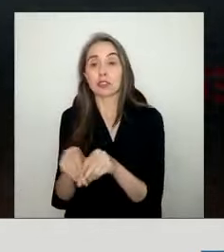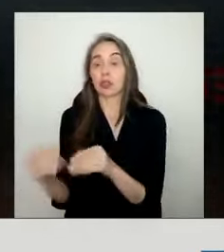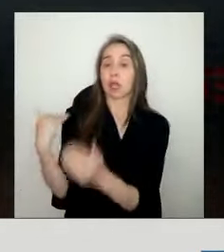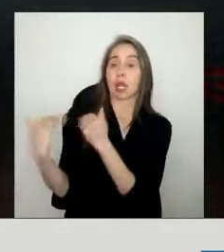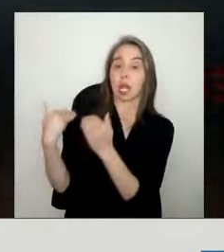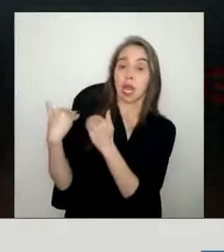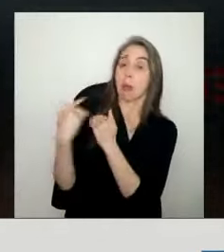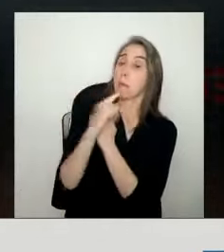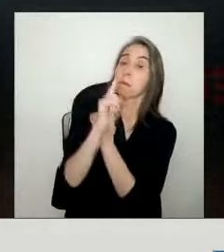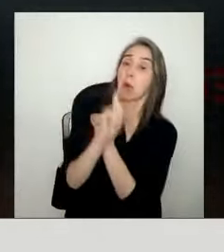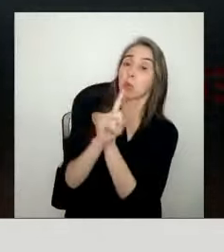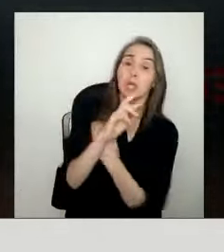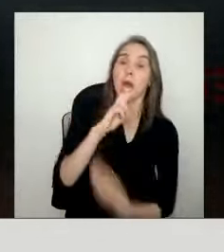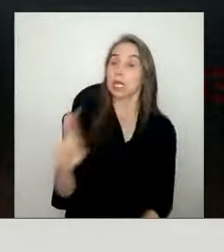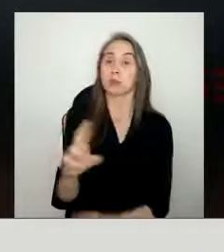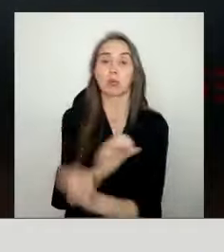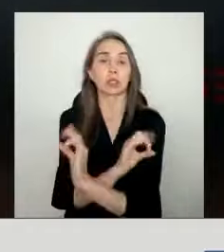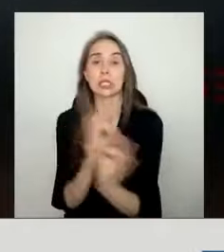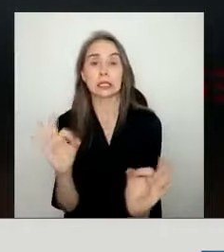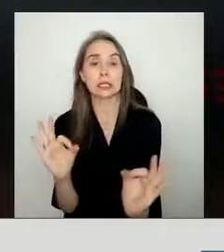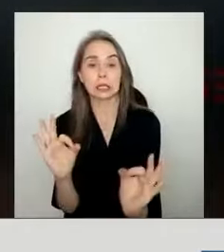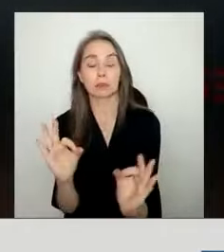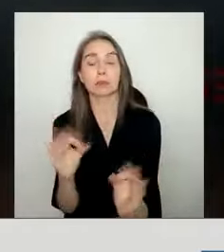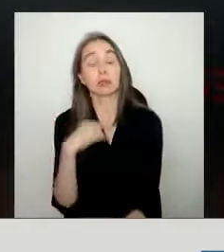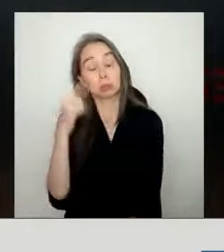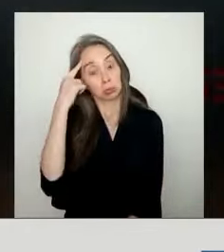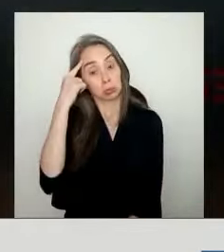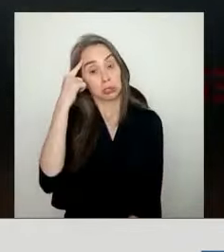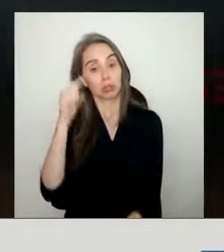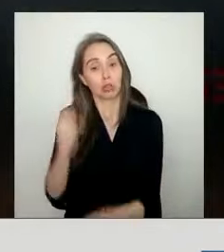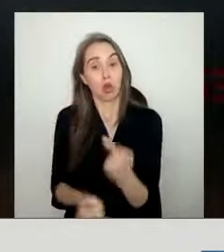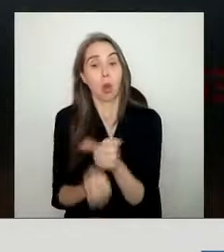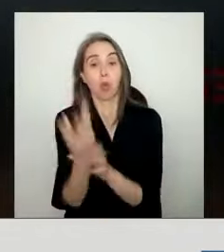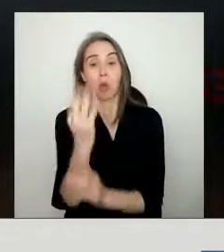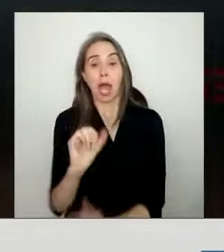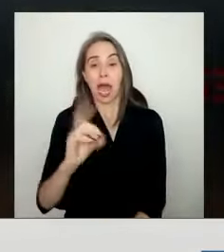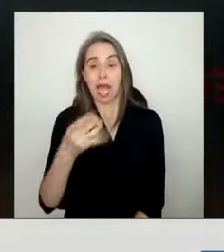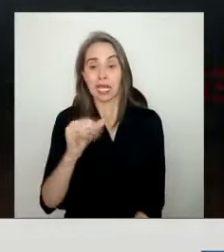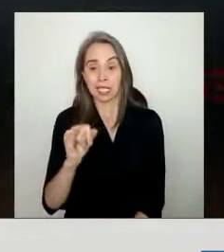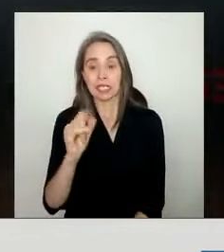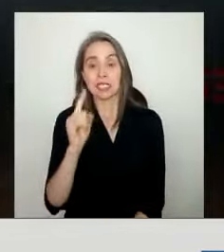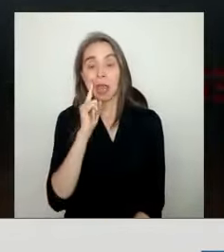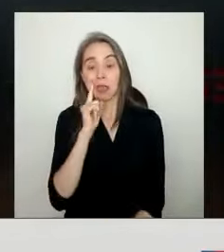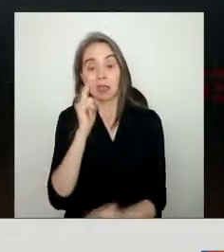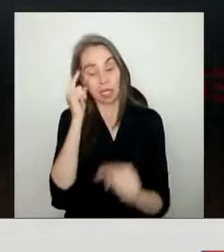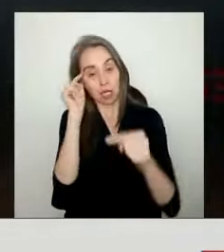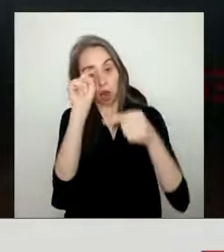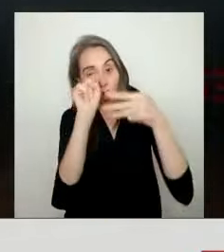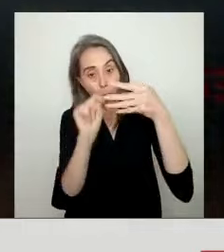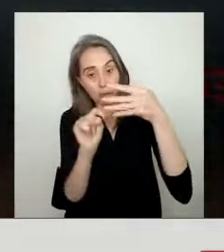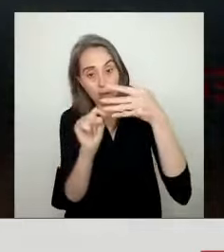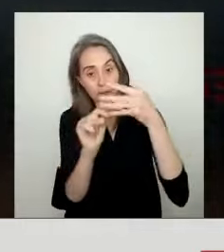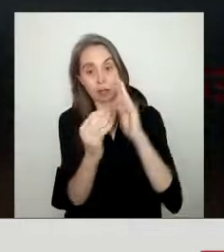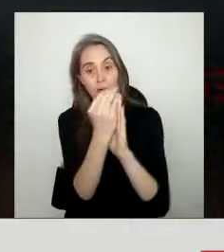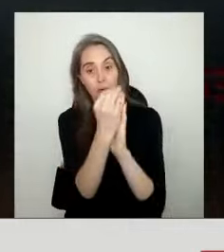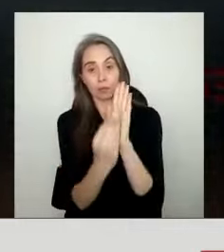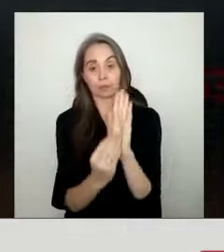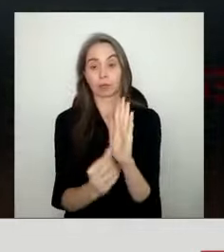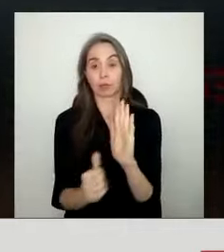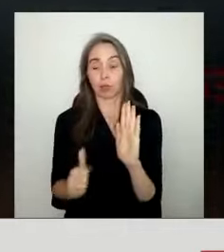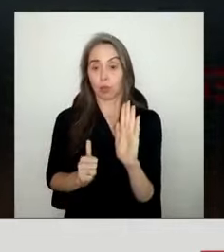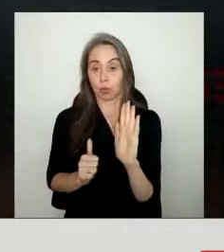Considero que si esta agencia se propone de eso como uno de esos objetivos y esto da cumplimiento sería una